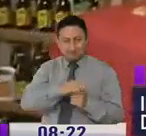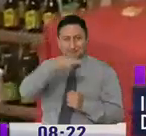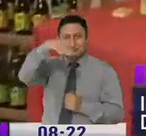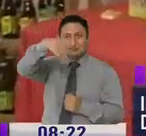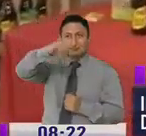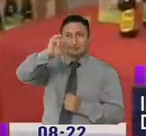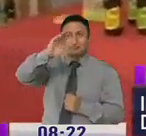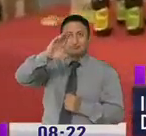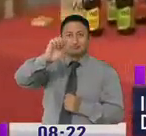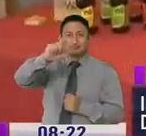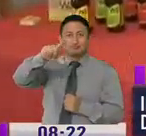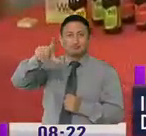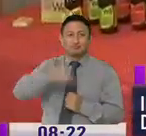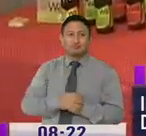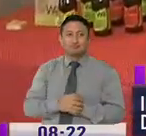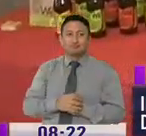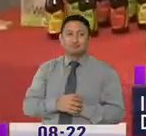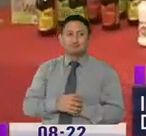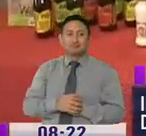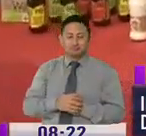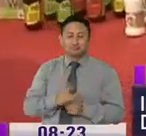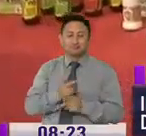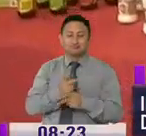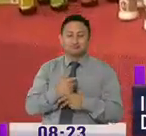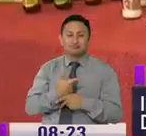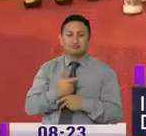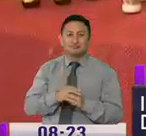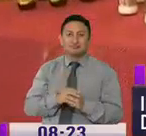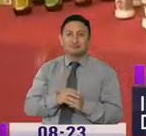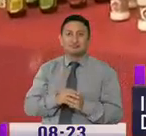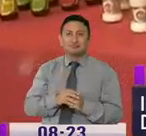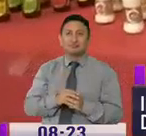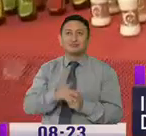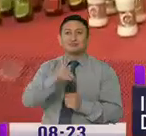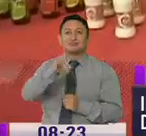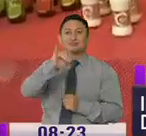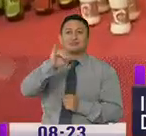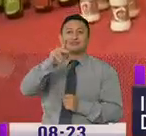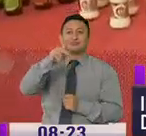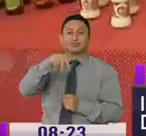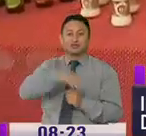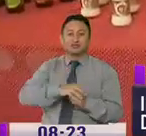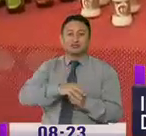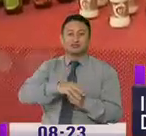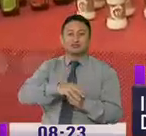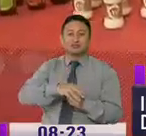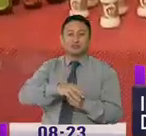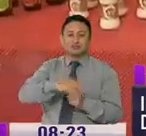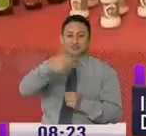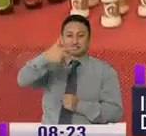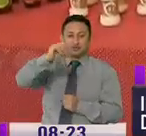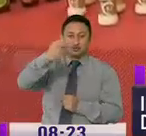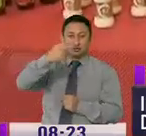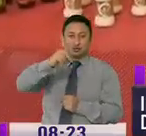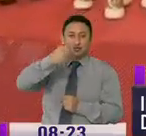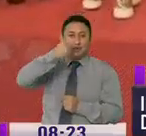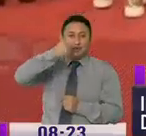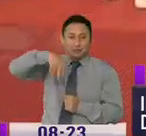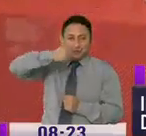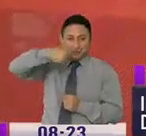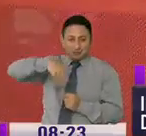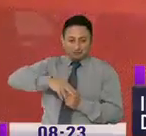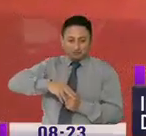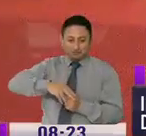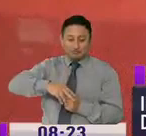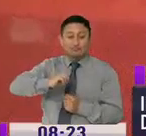Andrade, yo les ofrezco un producto que es una salsa, un dip a base de chochos, libre de lactosa,